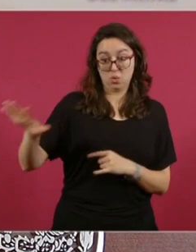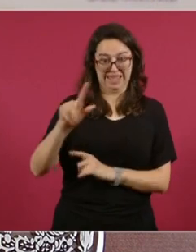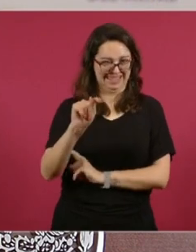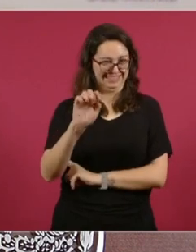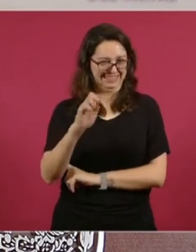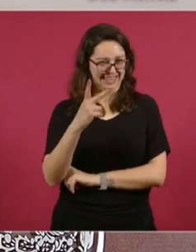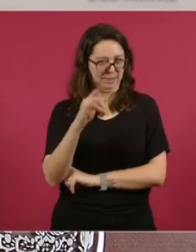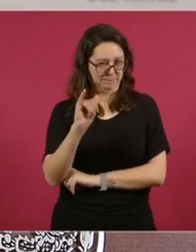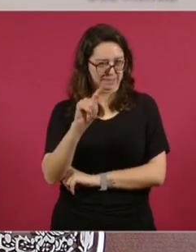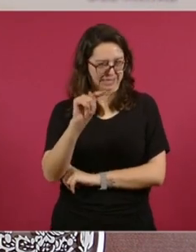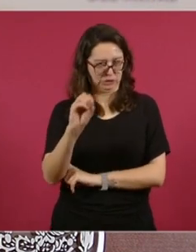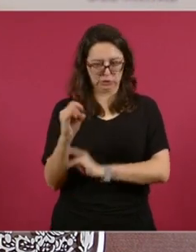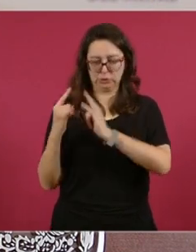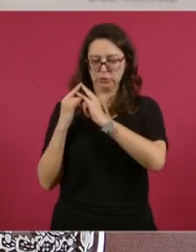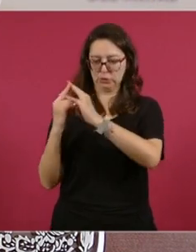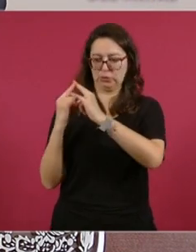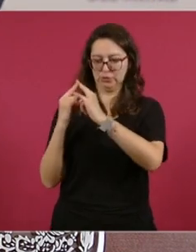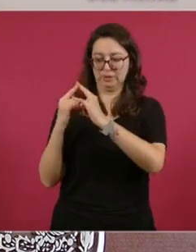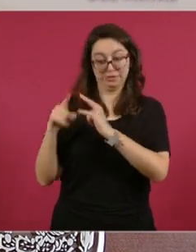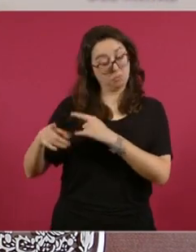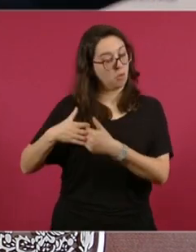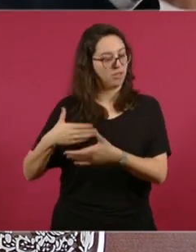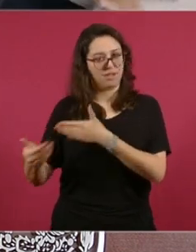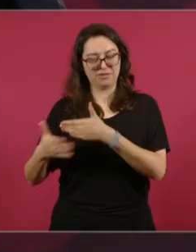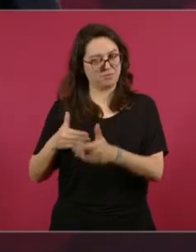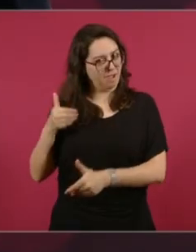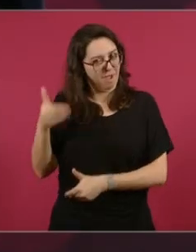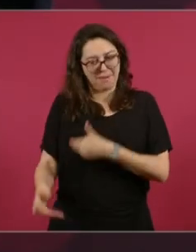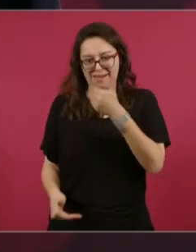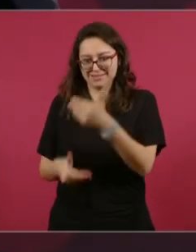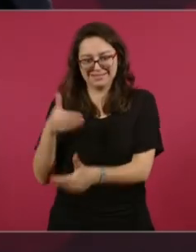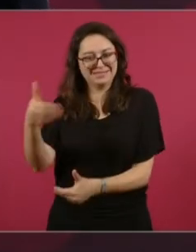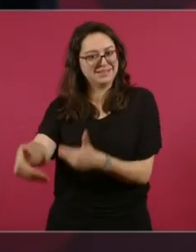O sea, Tepito siempre a la vanguardia.